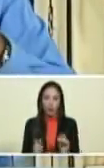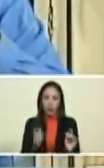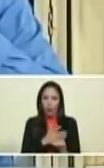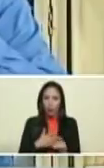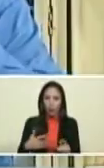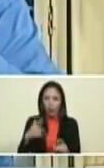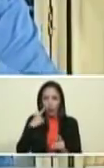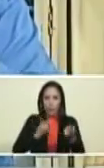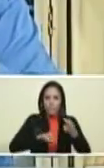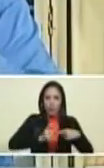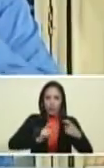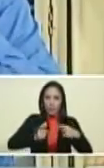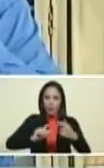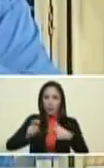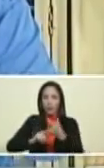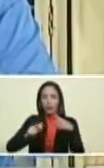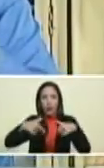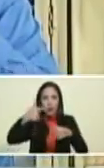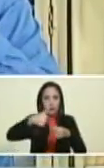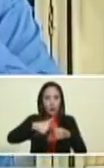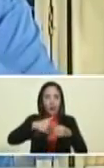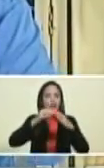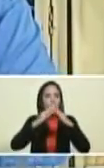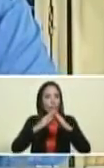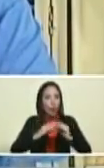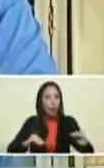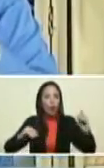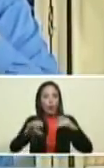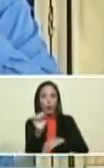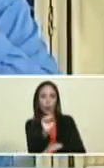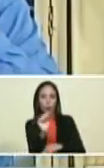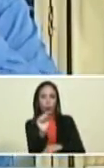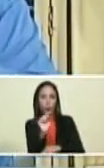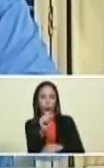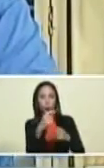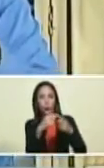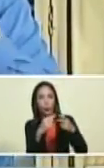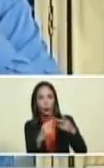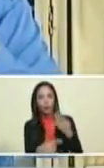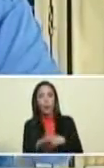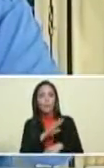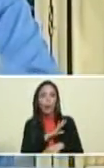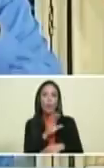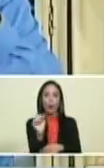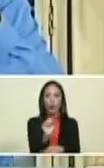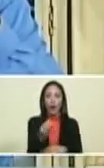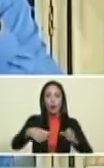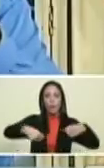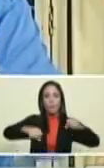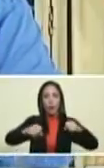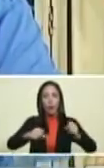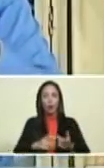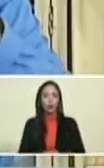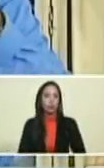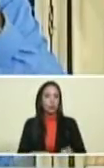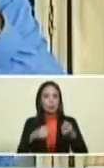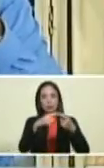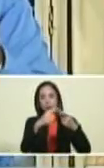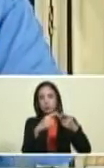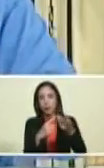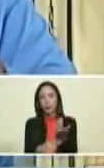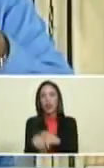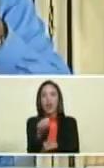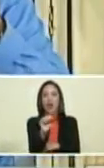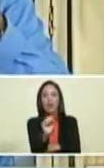con subsidio directo a todos los conductores, a todos los dueños de motos, carros,